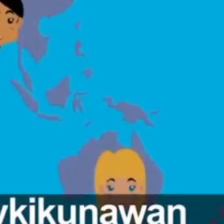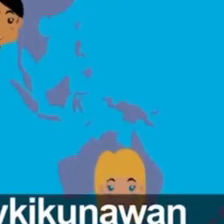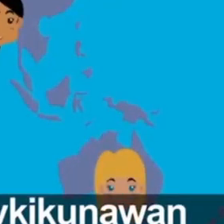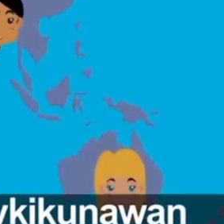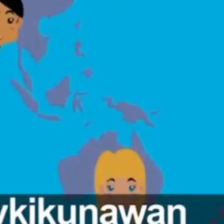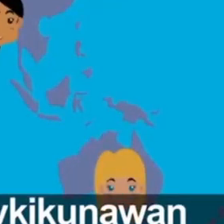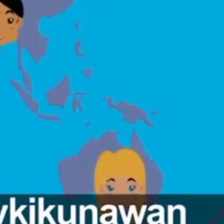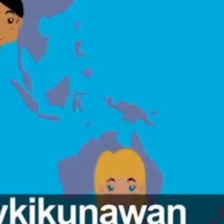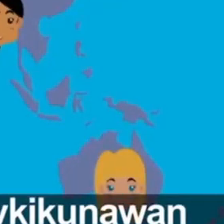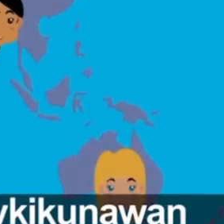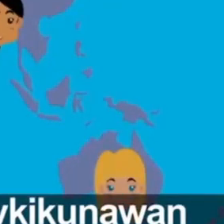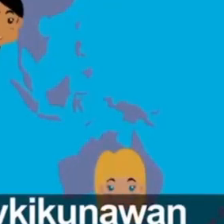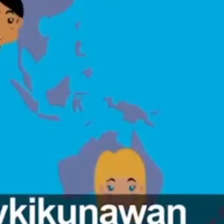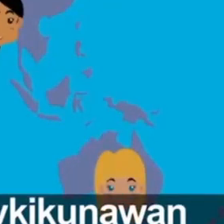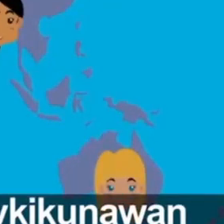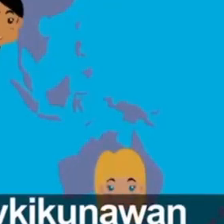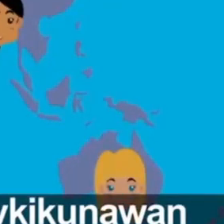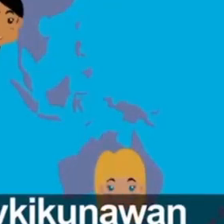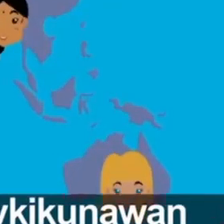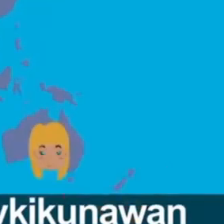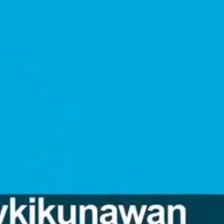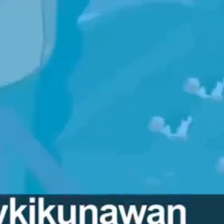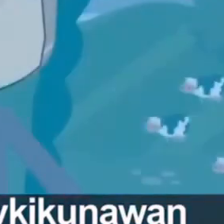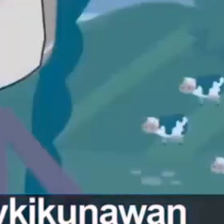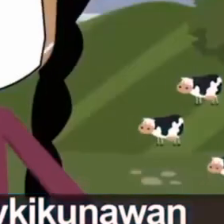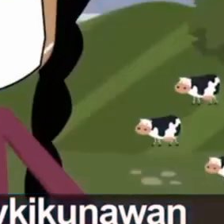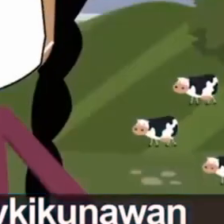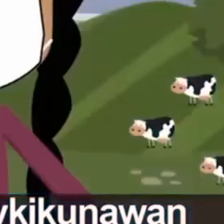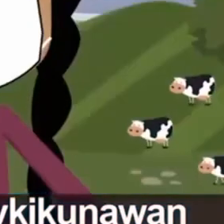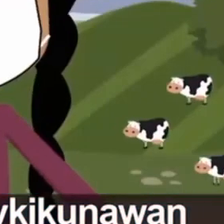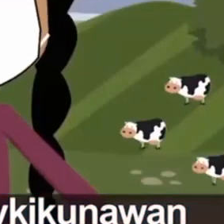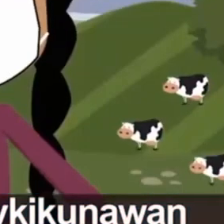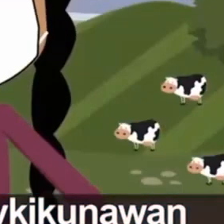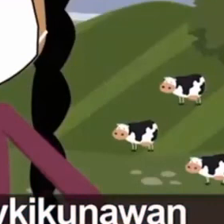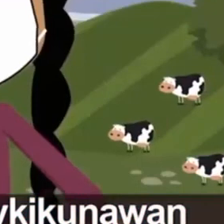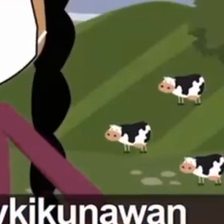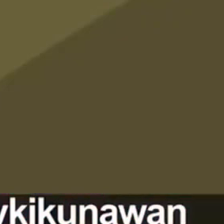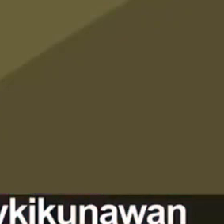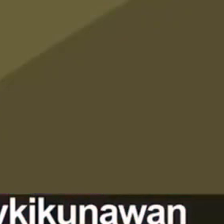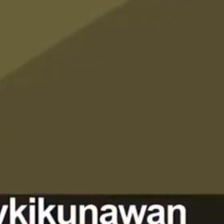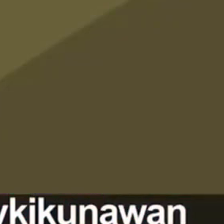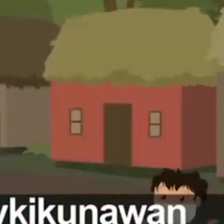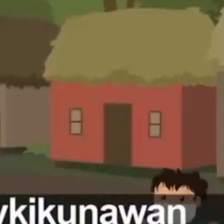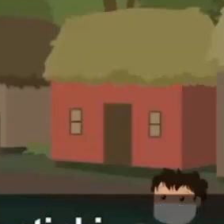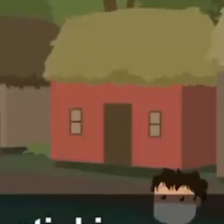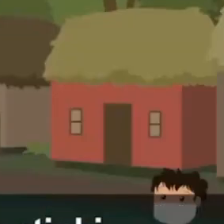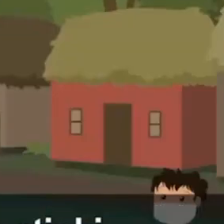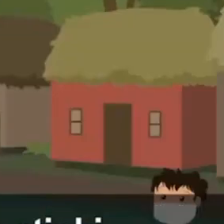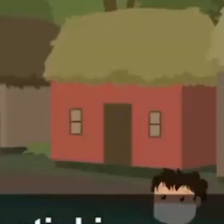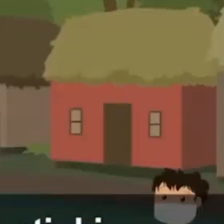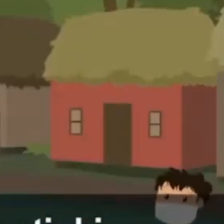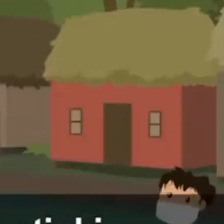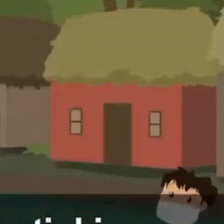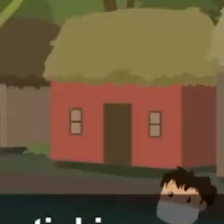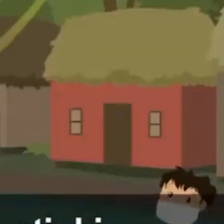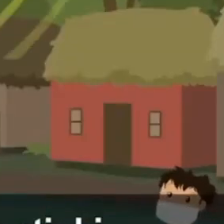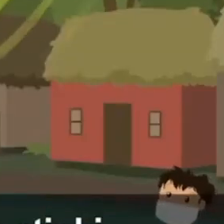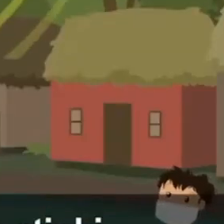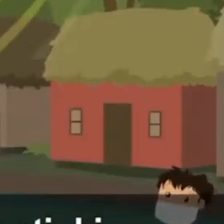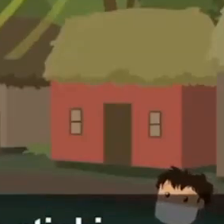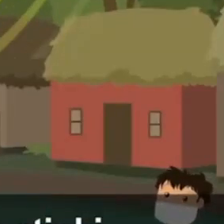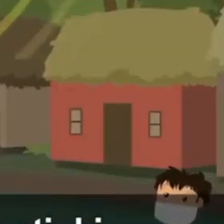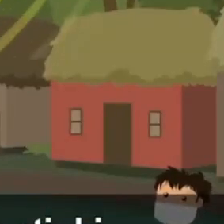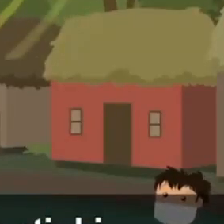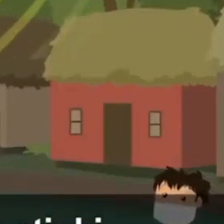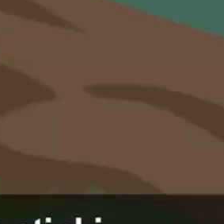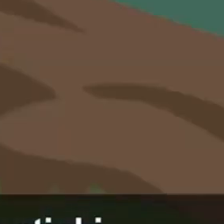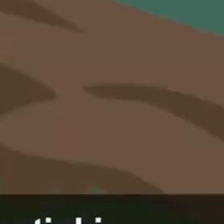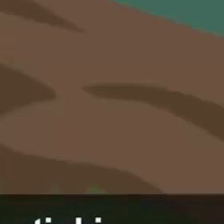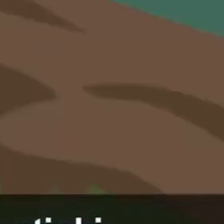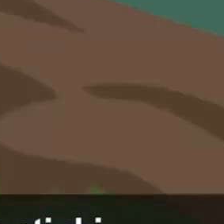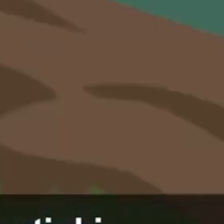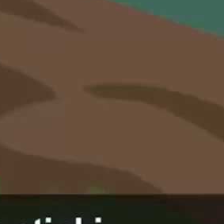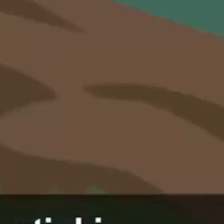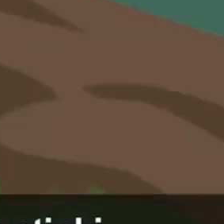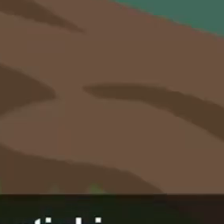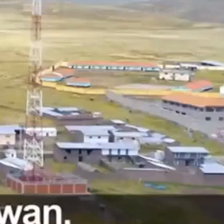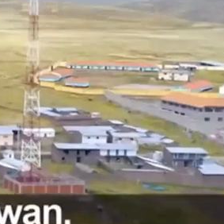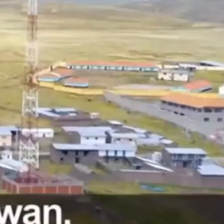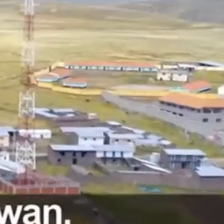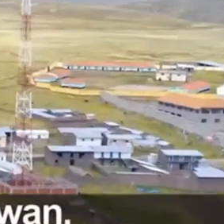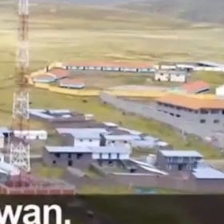Munasqaykikunawan, yachachikniykikunawan, hinallataq ayllu masiykikunawanpas mana ima sasawan rimanakuyta